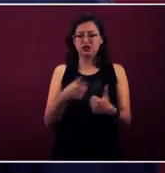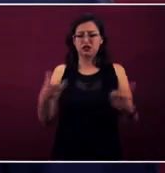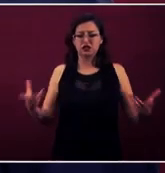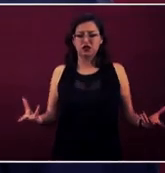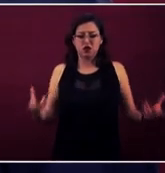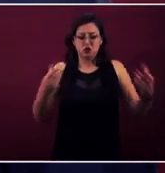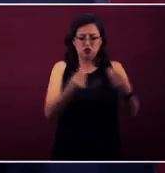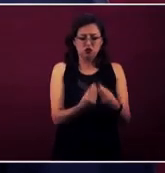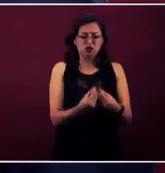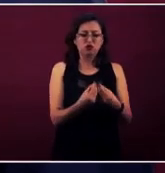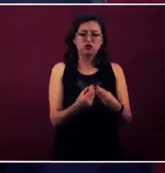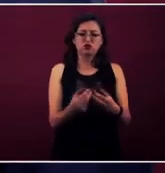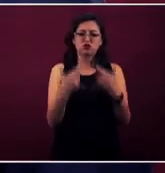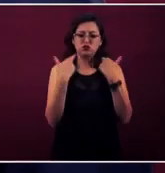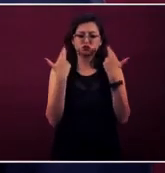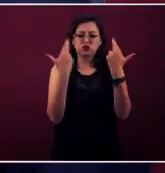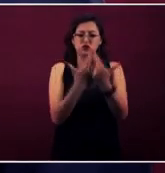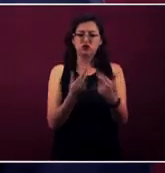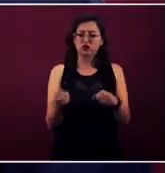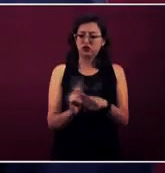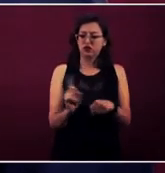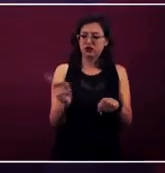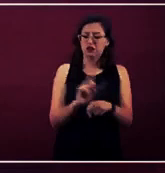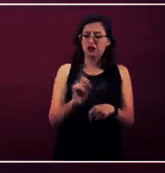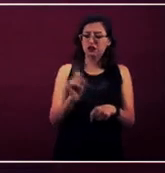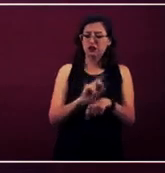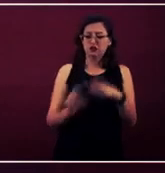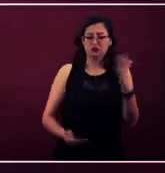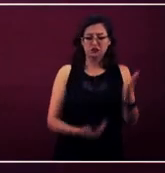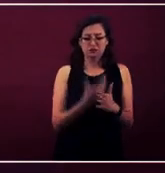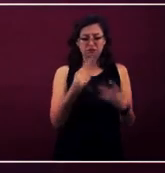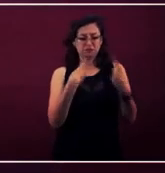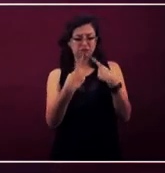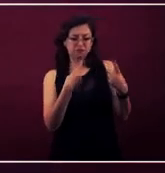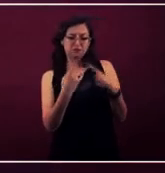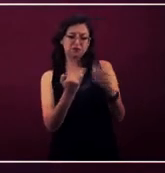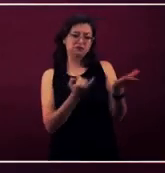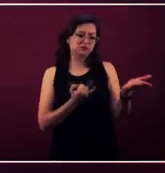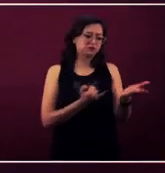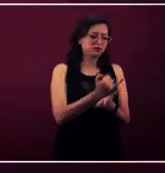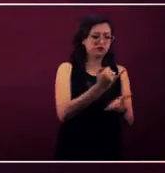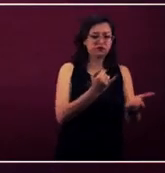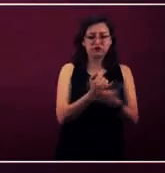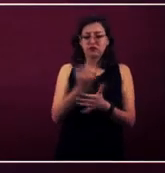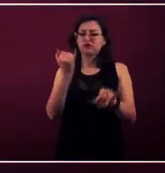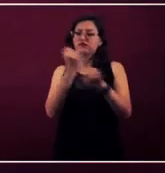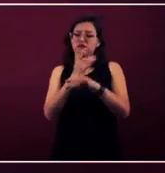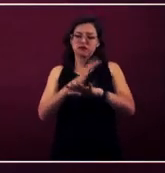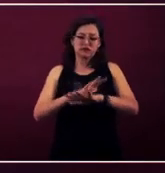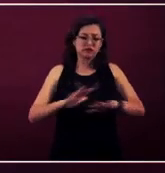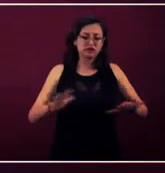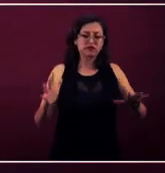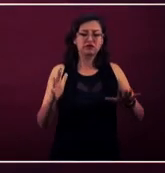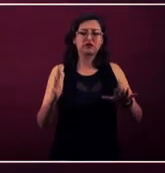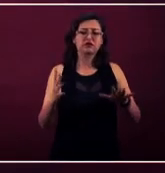y toman decisiones diariamente, reciben información.